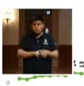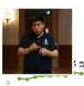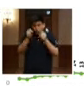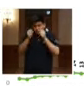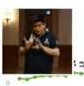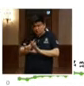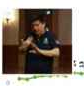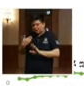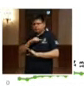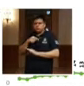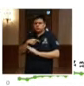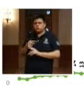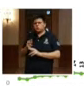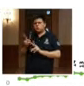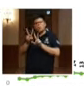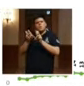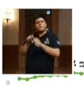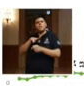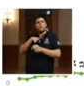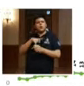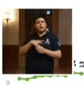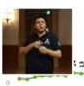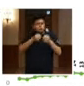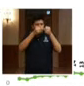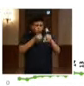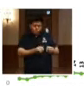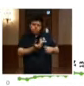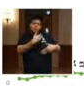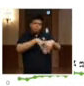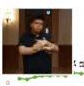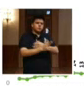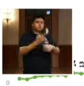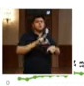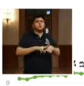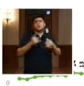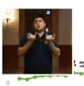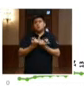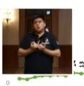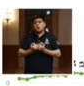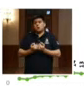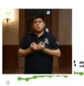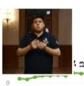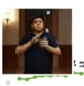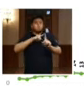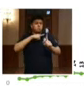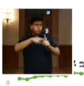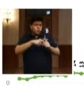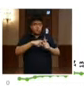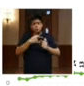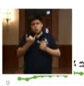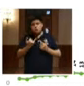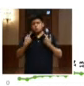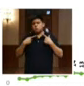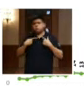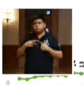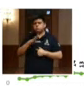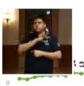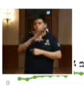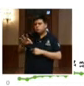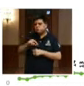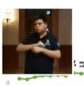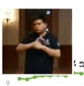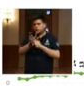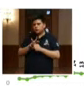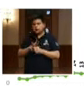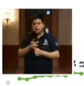vimos hospitalizados confirmados y hospitalizados sospechosos. En esta vemos solo los confirmados y vean